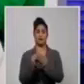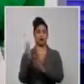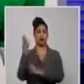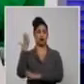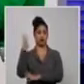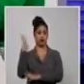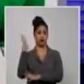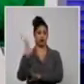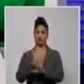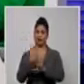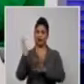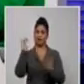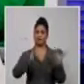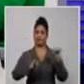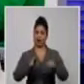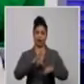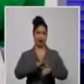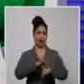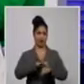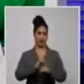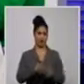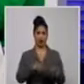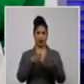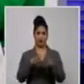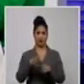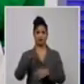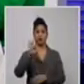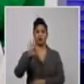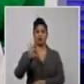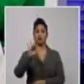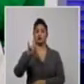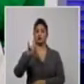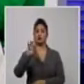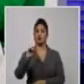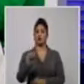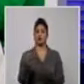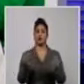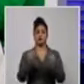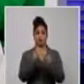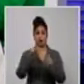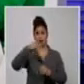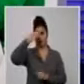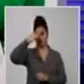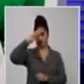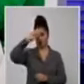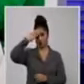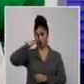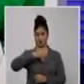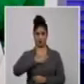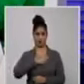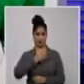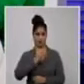los 890 de transmisión autóctona, el